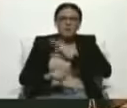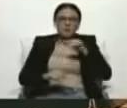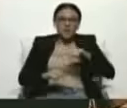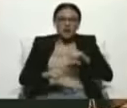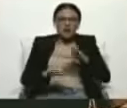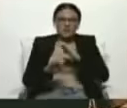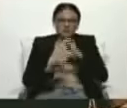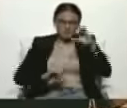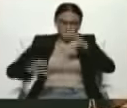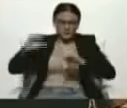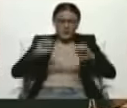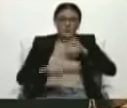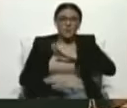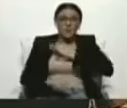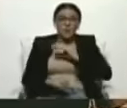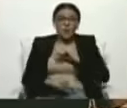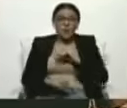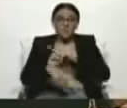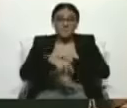Eran órdenes del imperialismo.